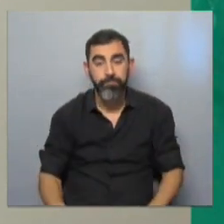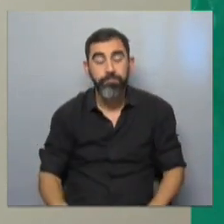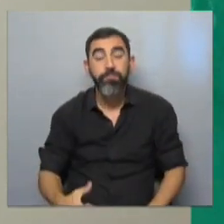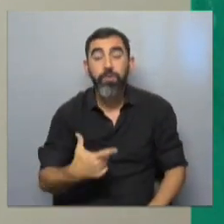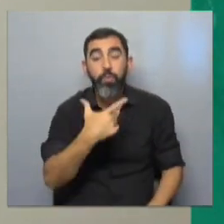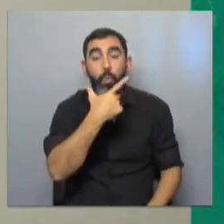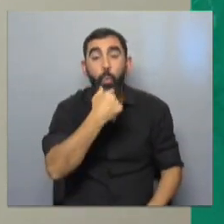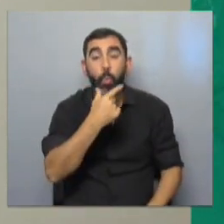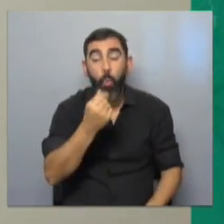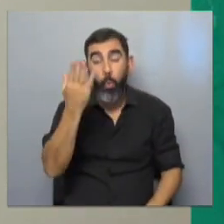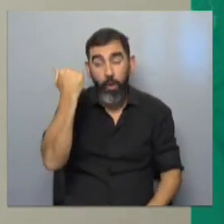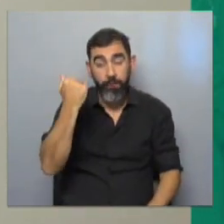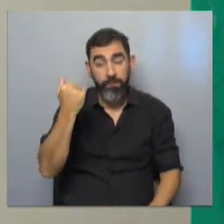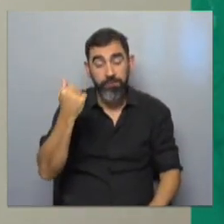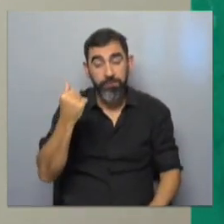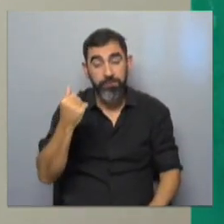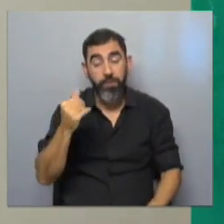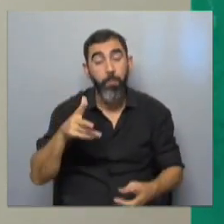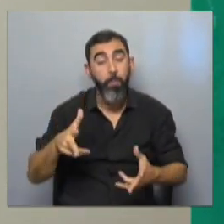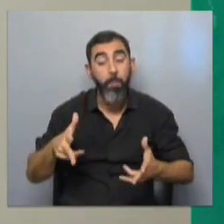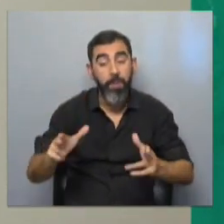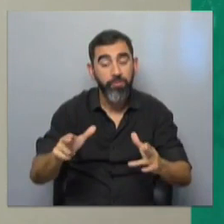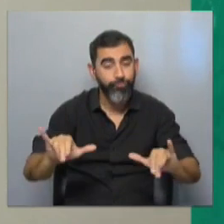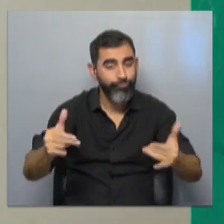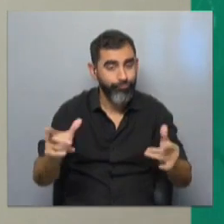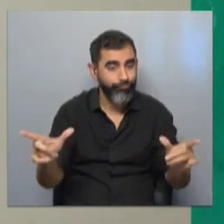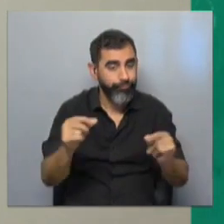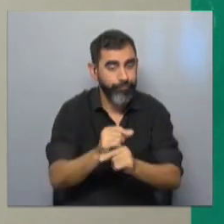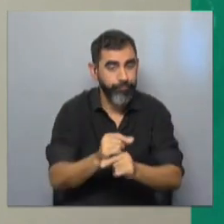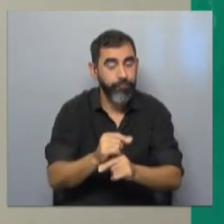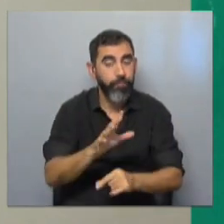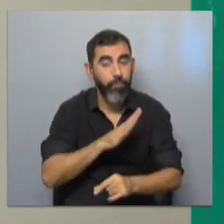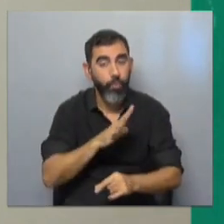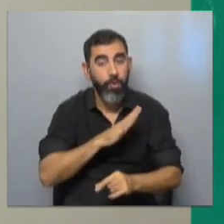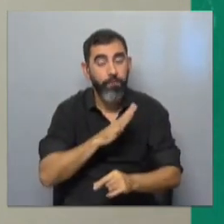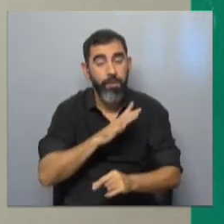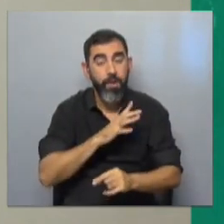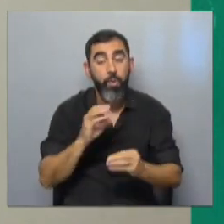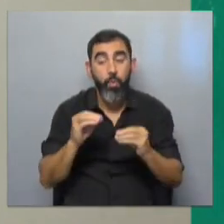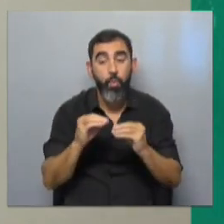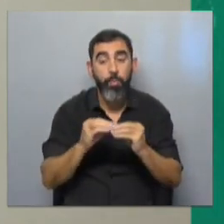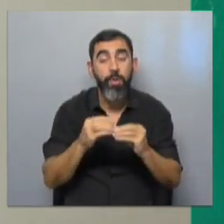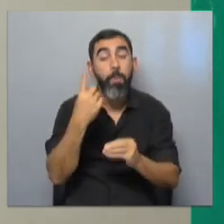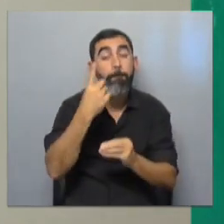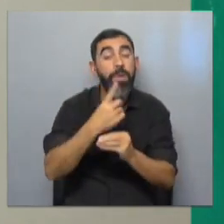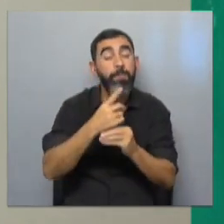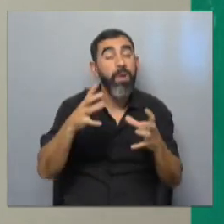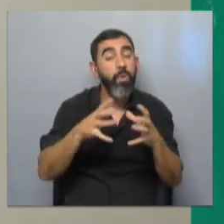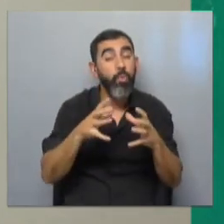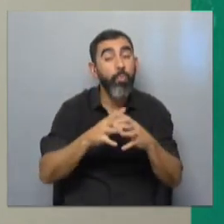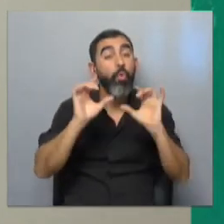jueves pasado teníamos con un plazo ya vencido todavía colegas que del grupo 1, o sea, que significa